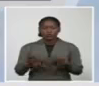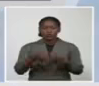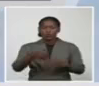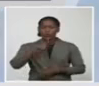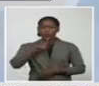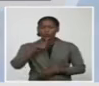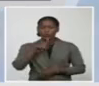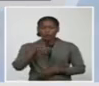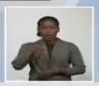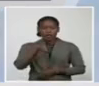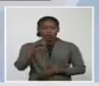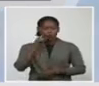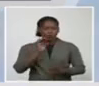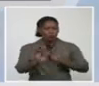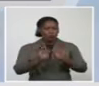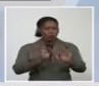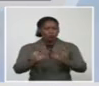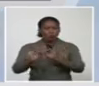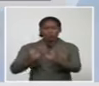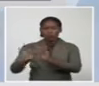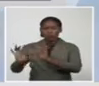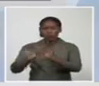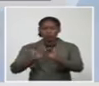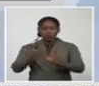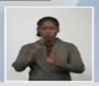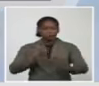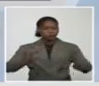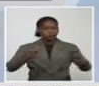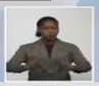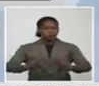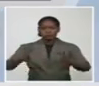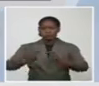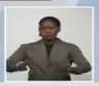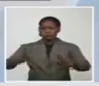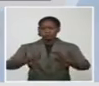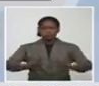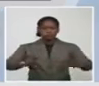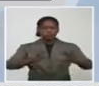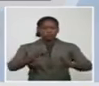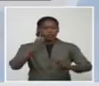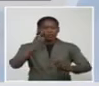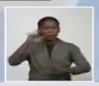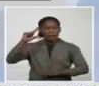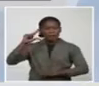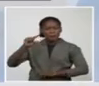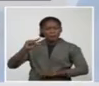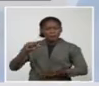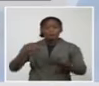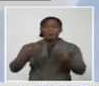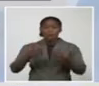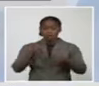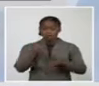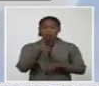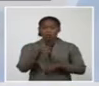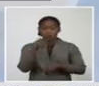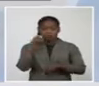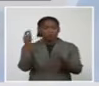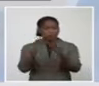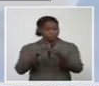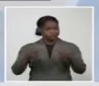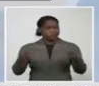discreta disminución con relación al día anterior, pero lamentablemente el número de